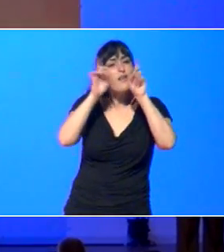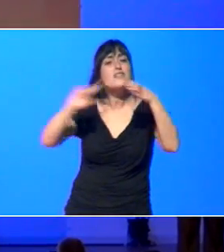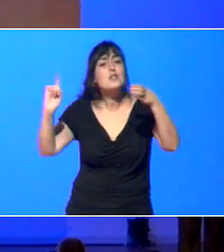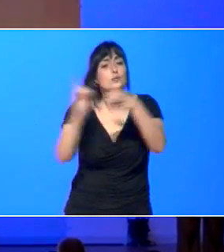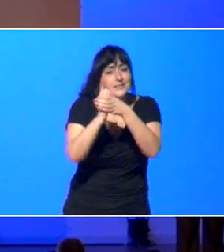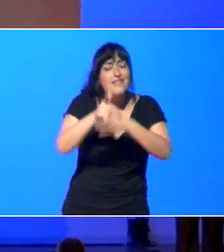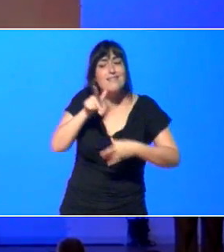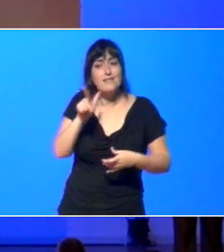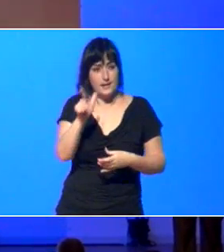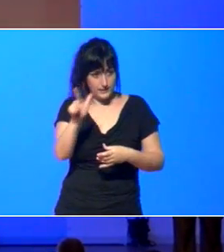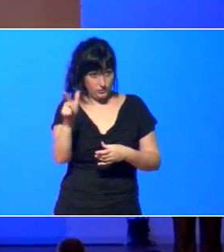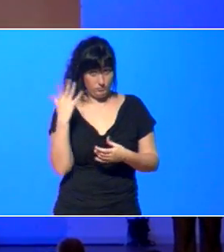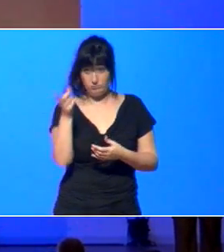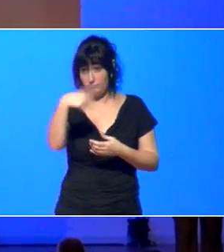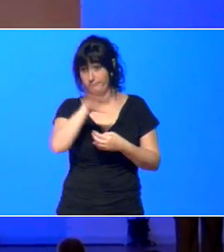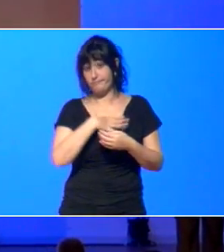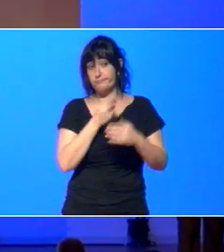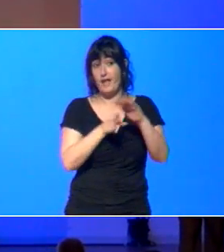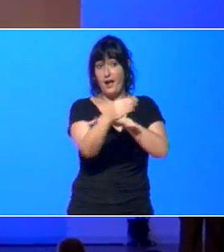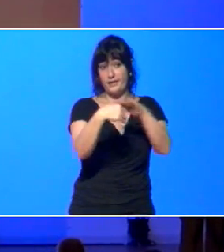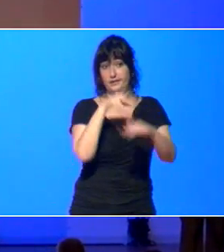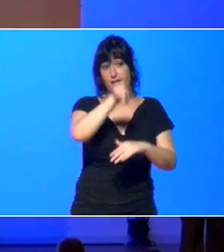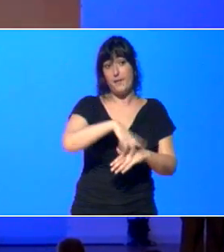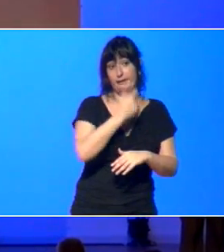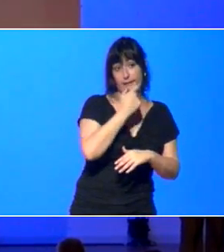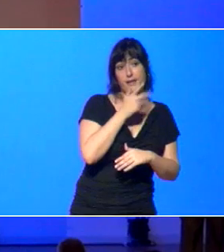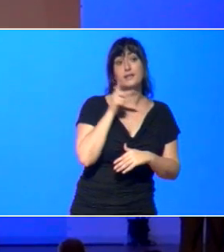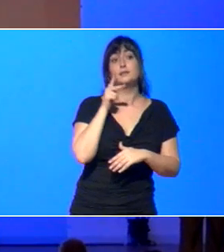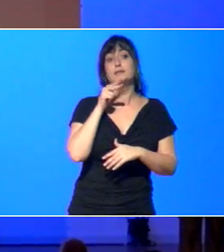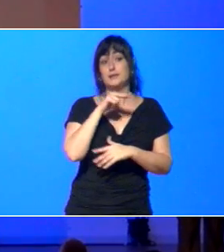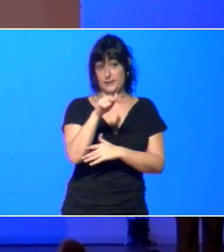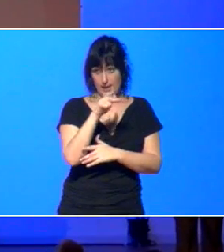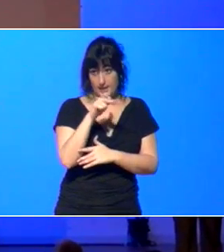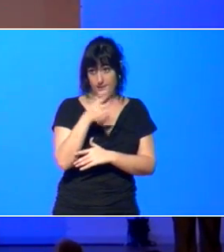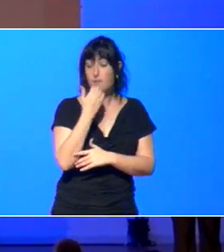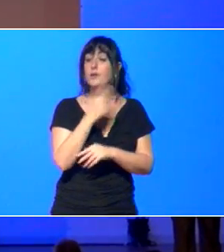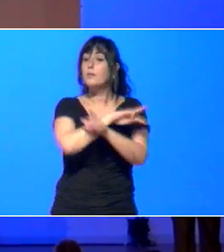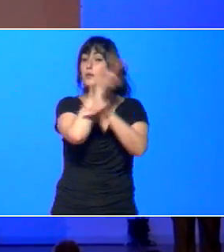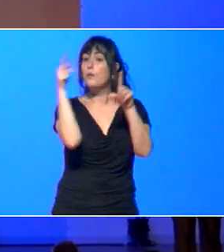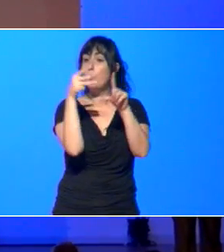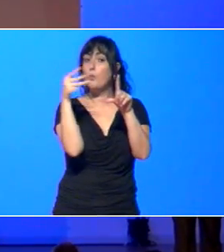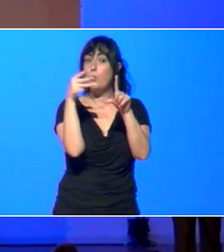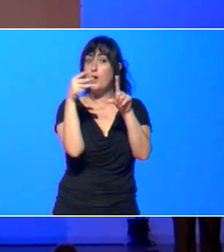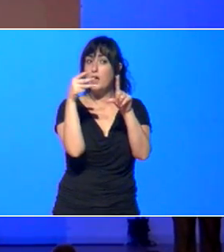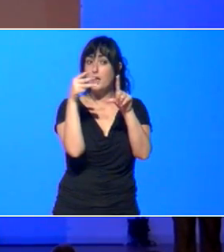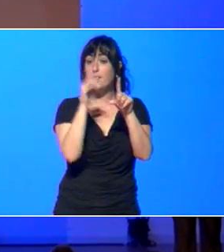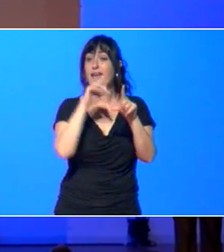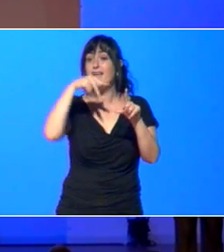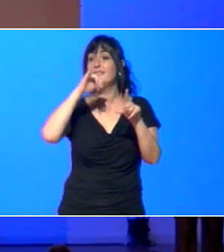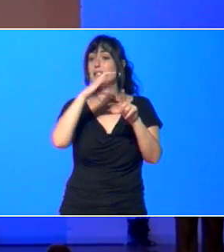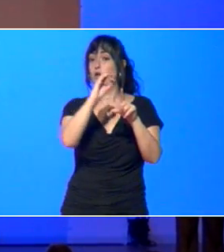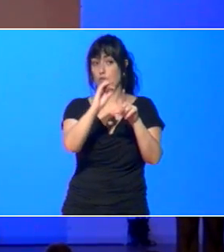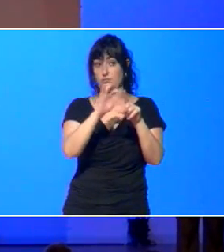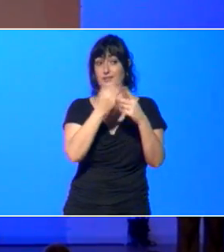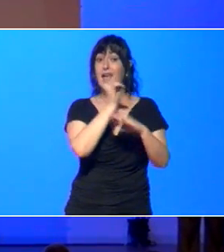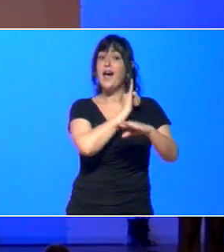disponible en inglés y ya está disponible en castellano, por ejemplo, en la página del INICO, del Instituto de